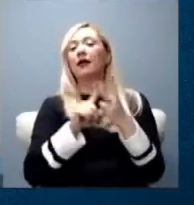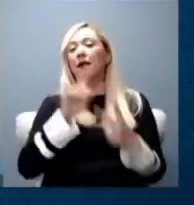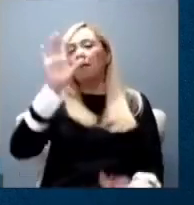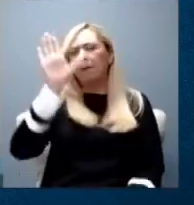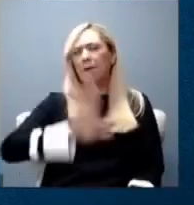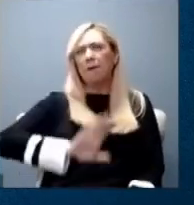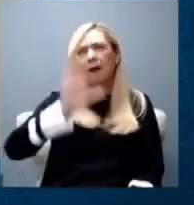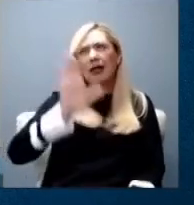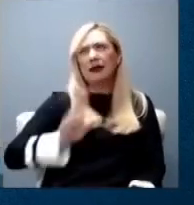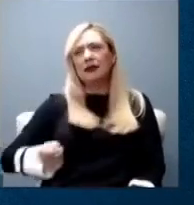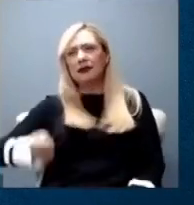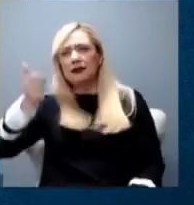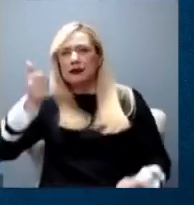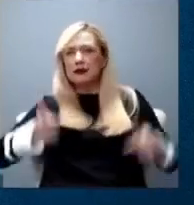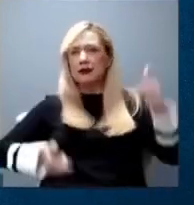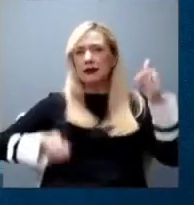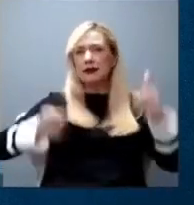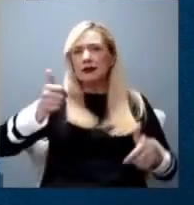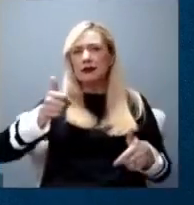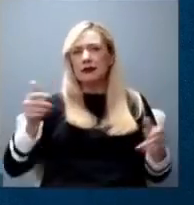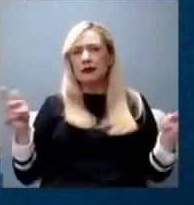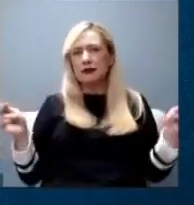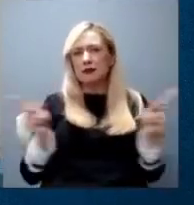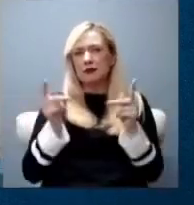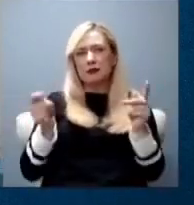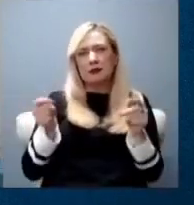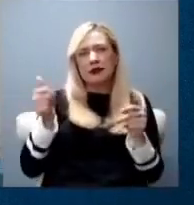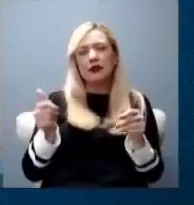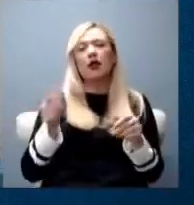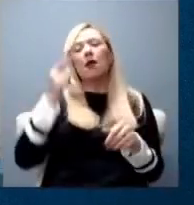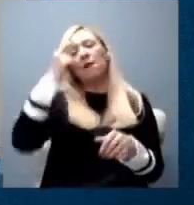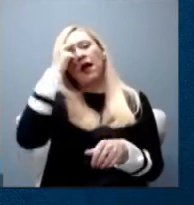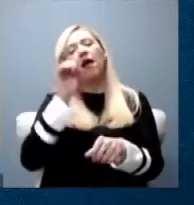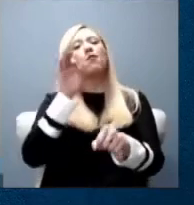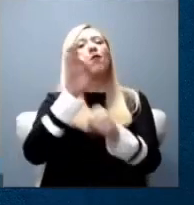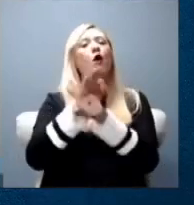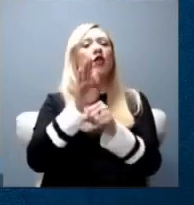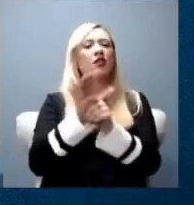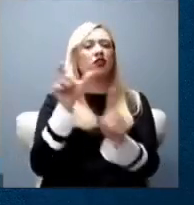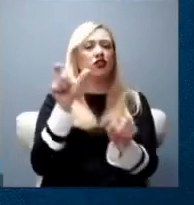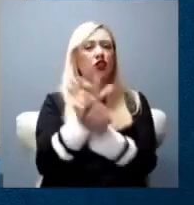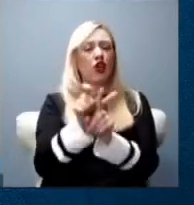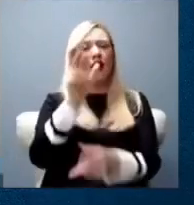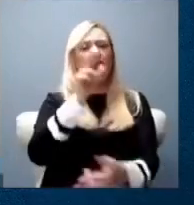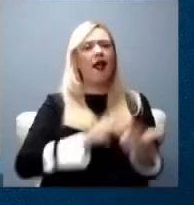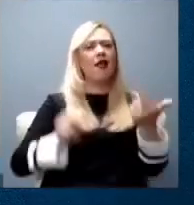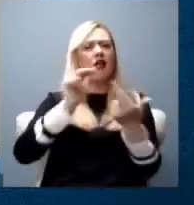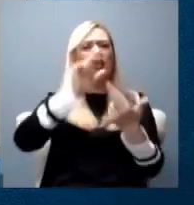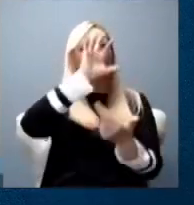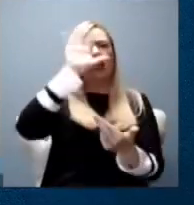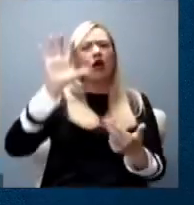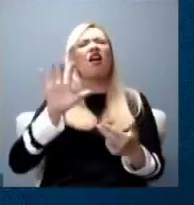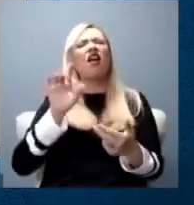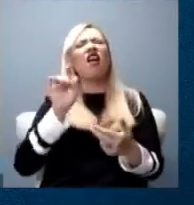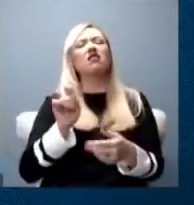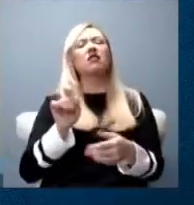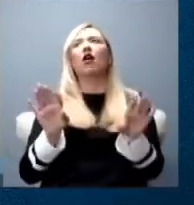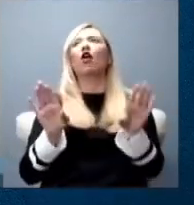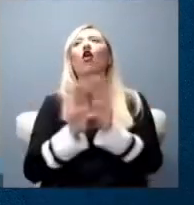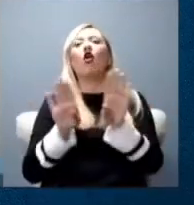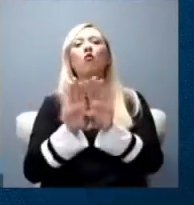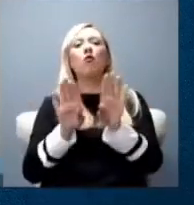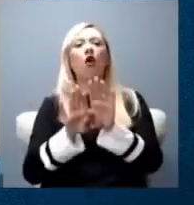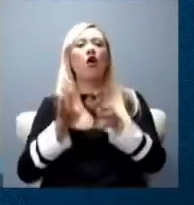una similitud en el ámbito de los mecanismos de protección regional que tiene que ver con las funciones. Por un